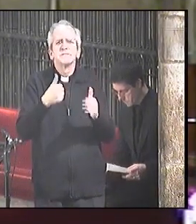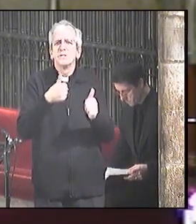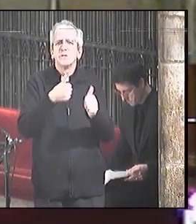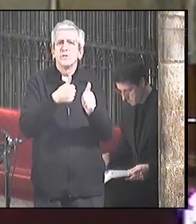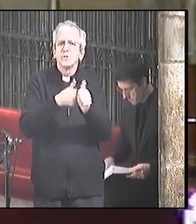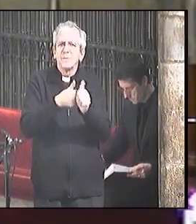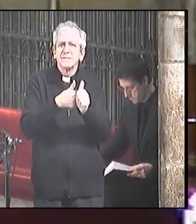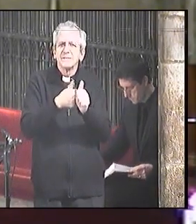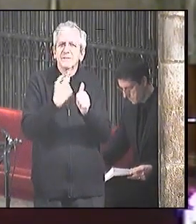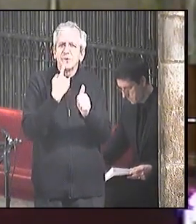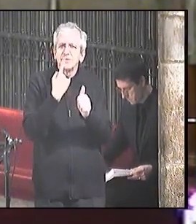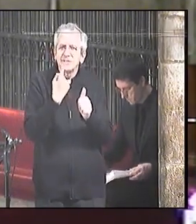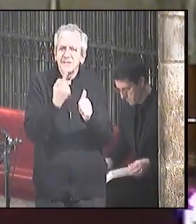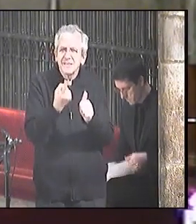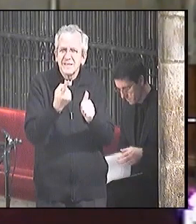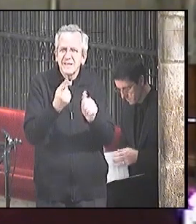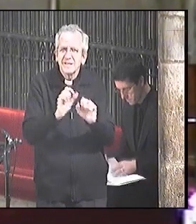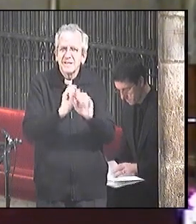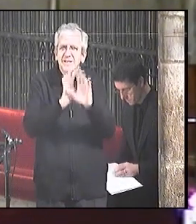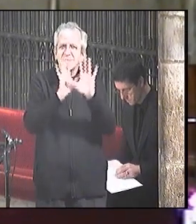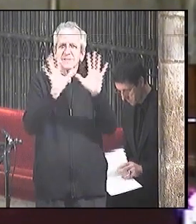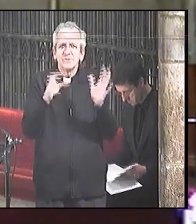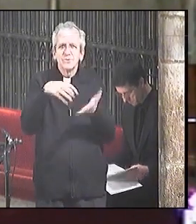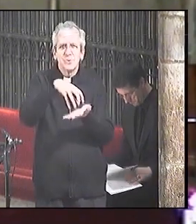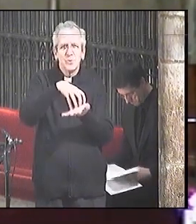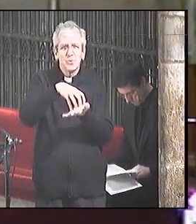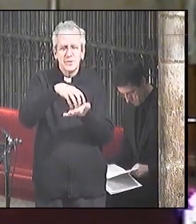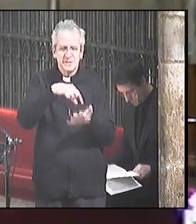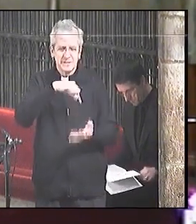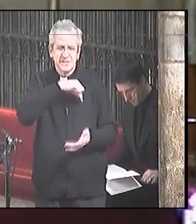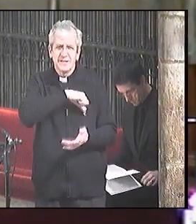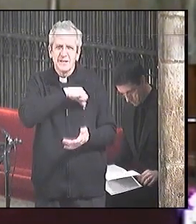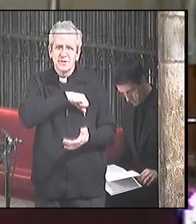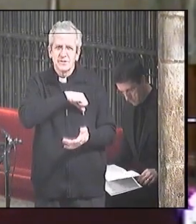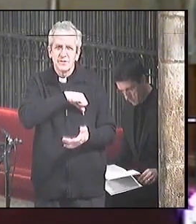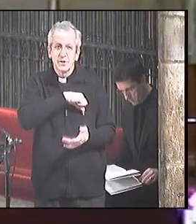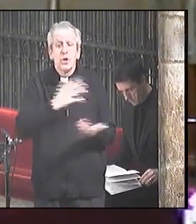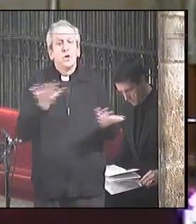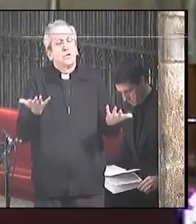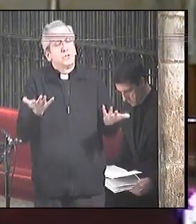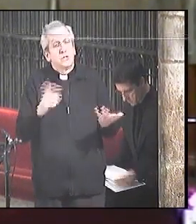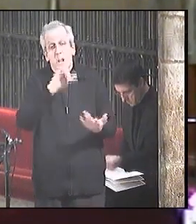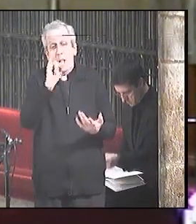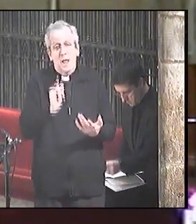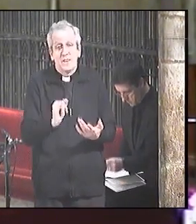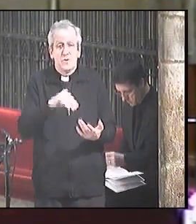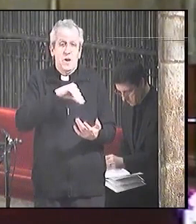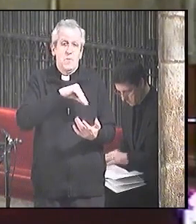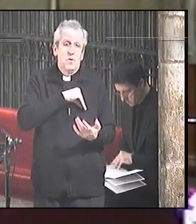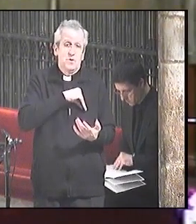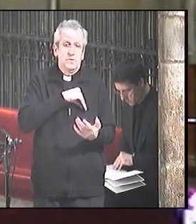nos da la clave de su incredulidad, de sus dudas interiores. Pues si Lázaro ha muerto y Cristo no ha hecho